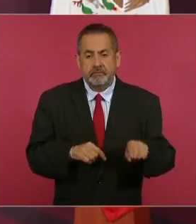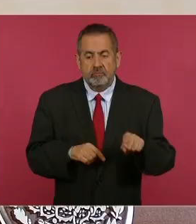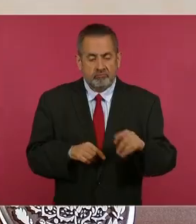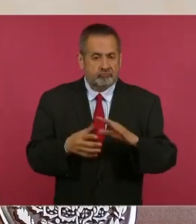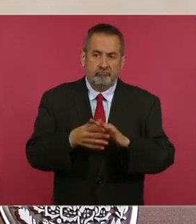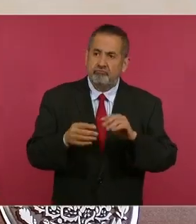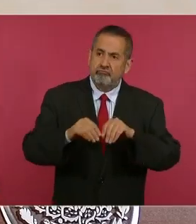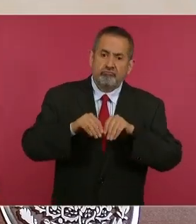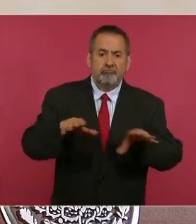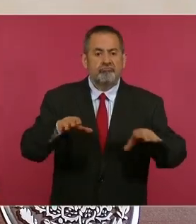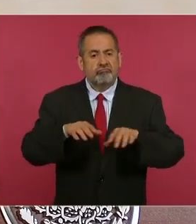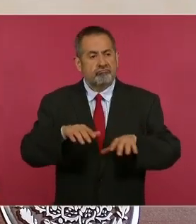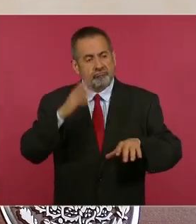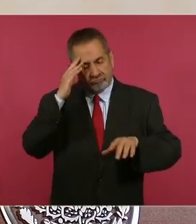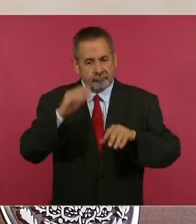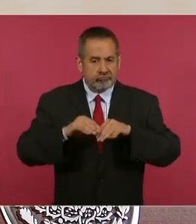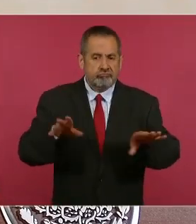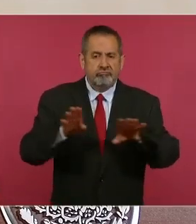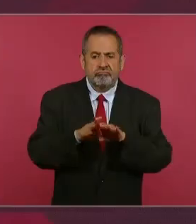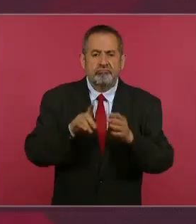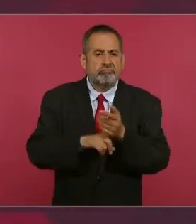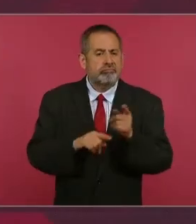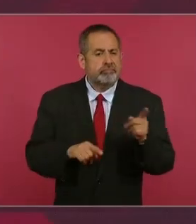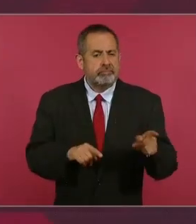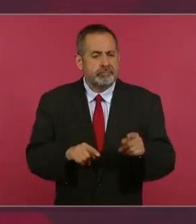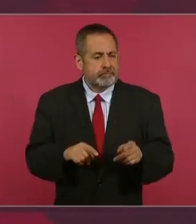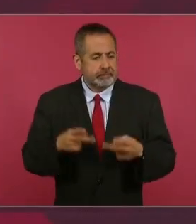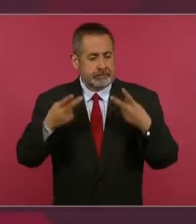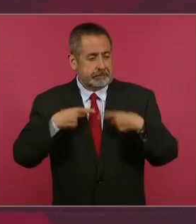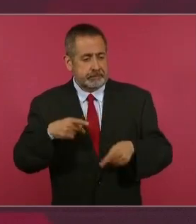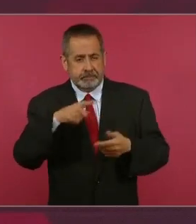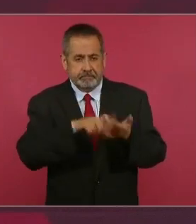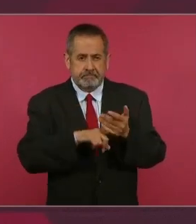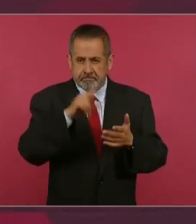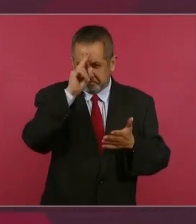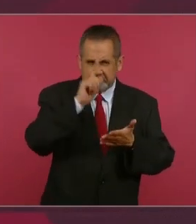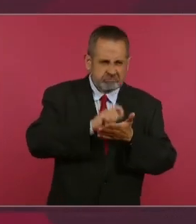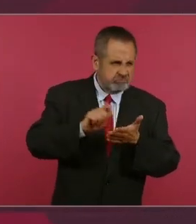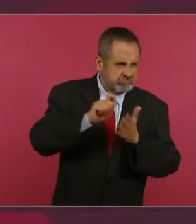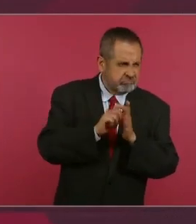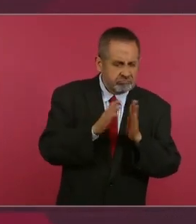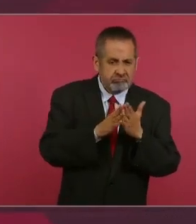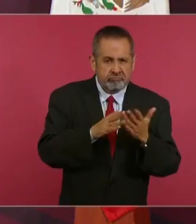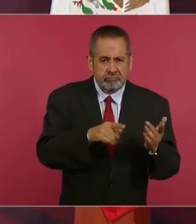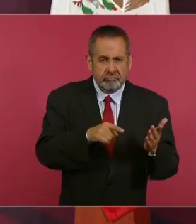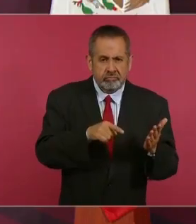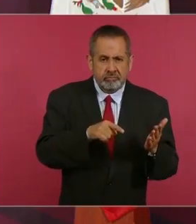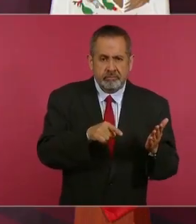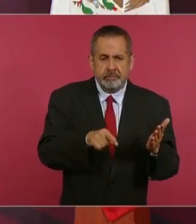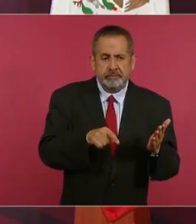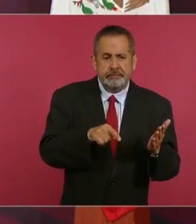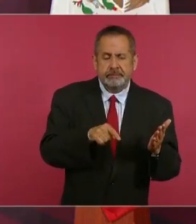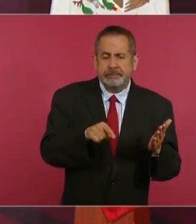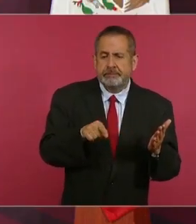se da a conocer cómo un intelectual no